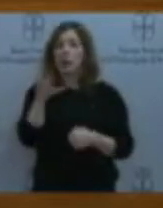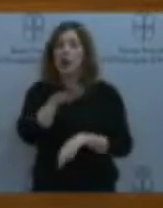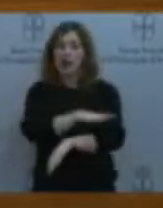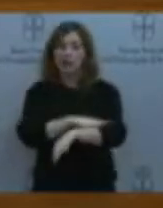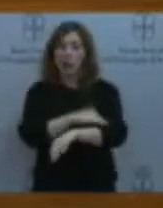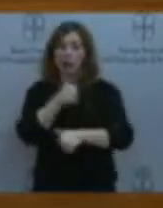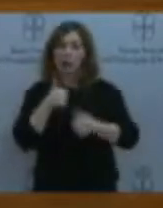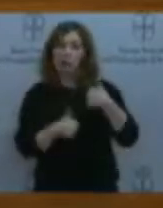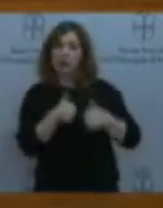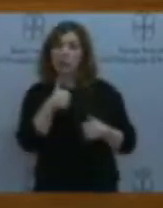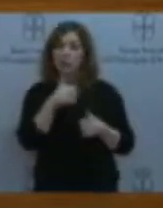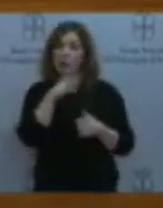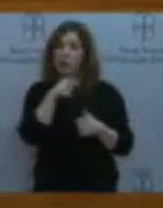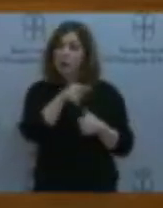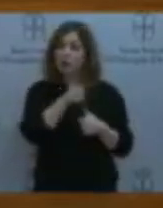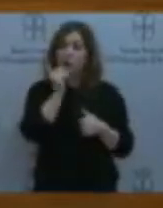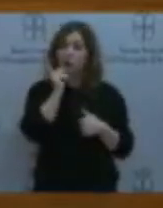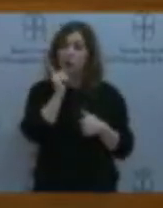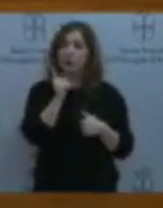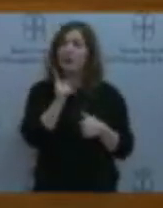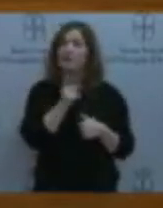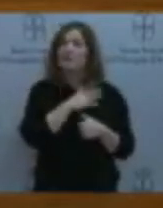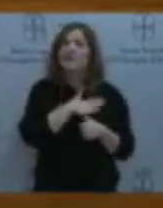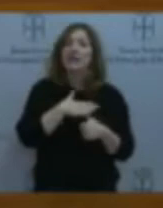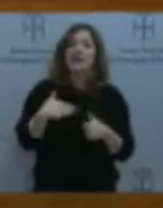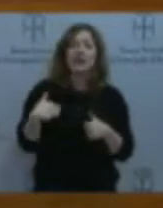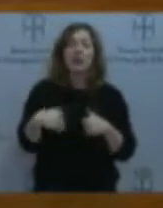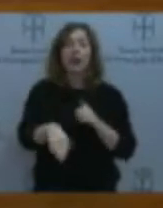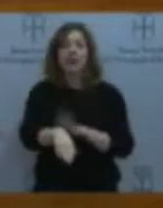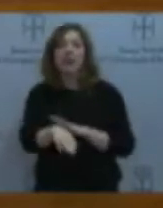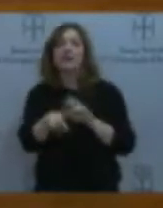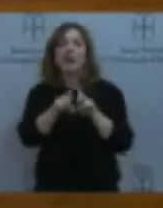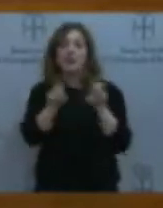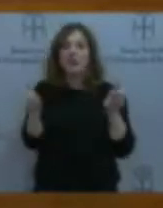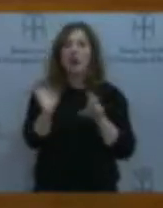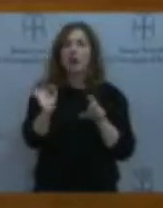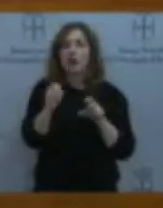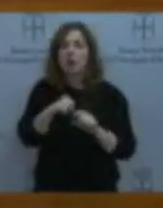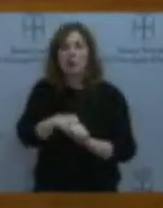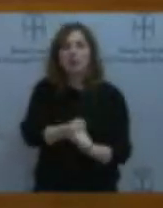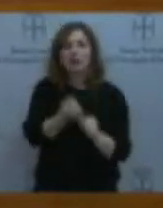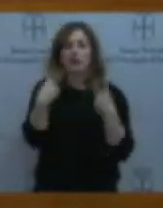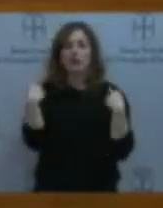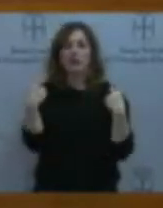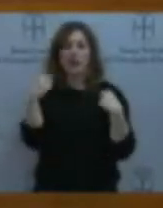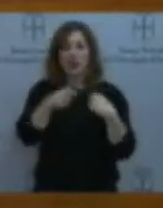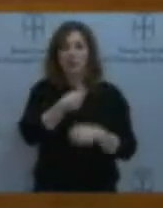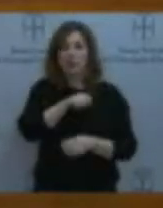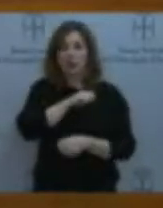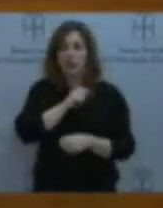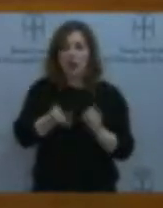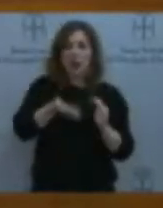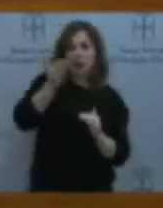competitivo? Porque eso no solamente lo quiere la derecha más empresarial, lo que dice la presión fiscal en España es alta, bajémosla con la competencia